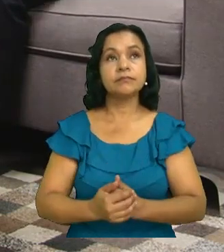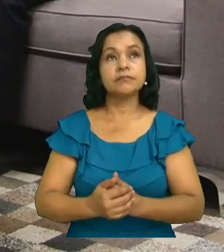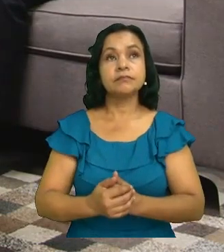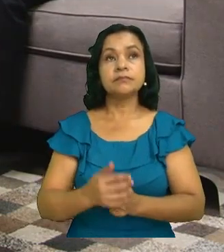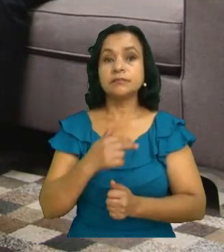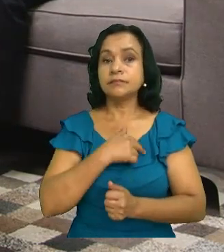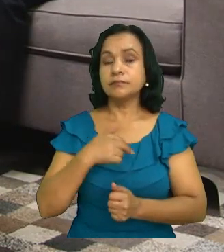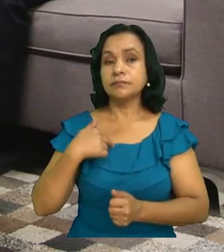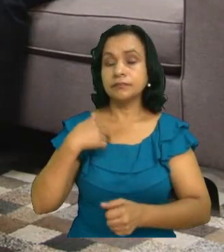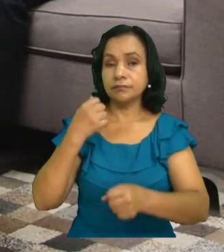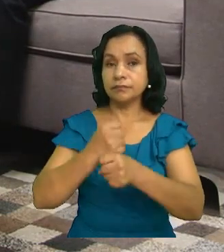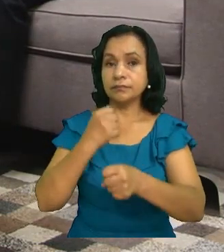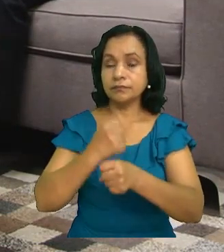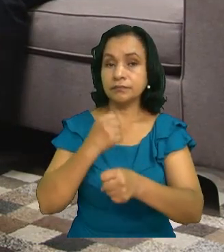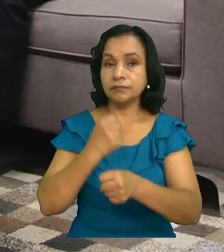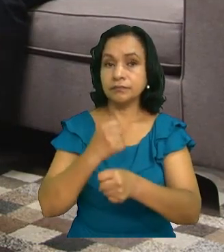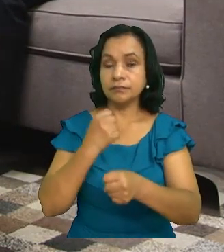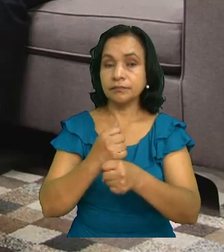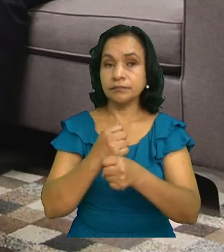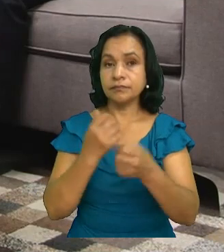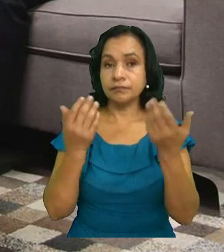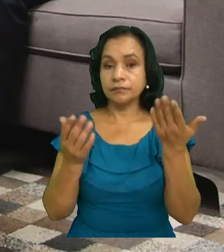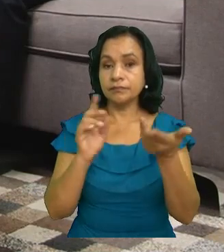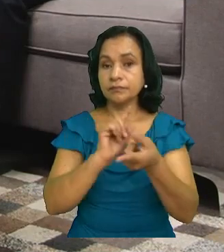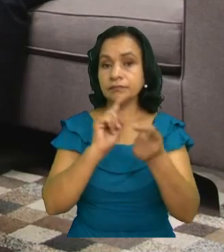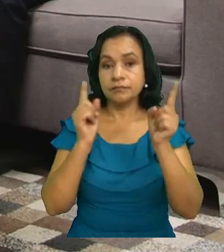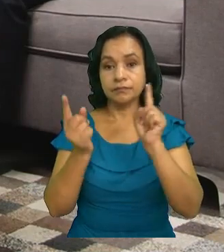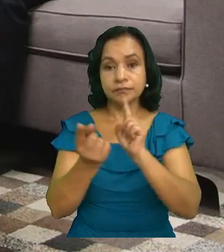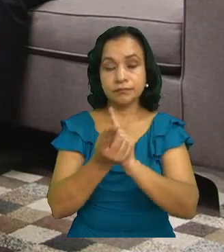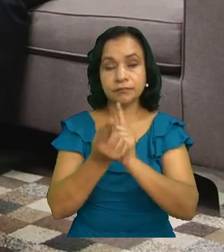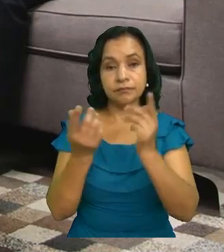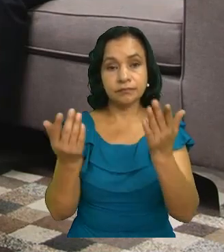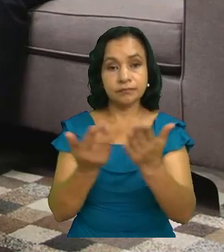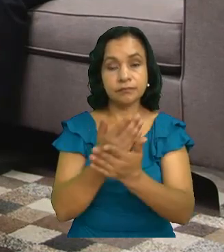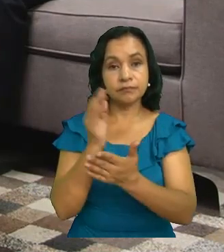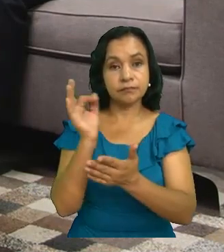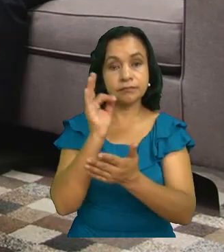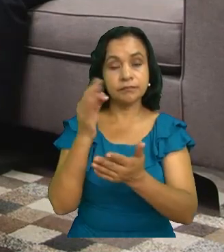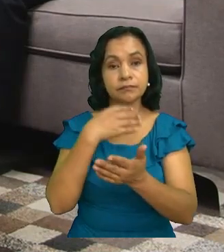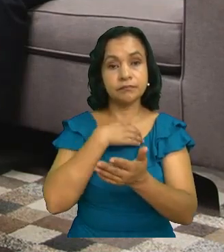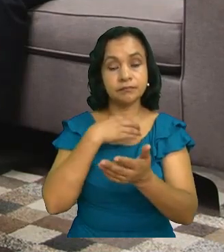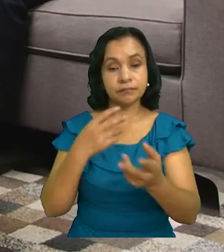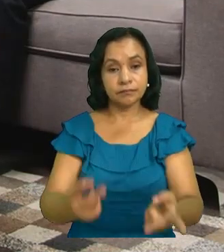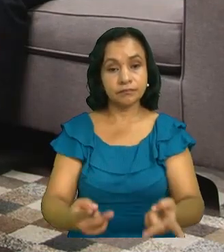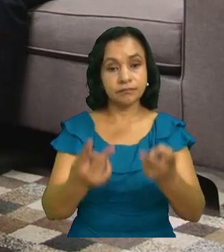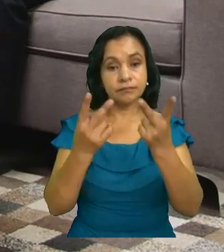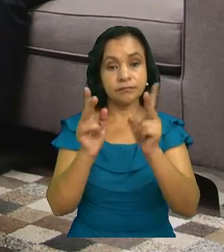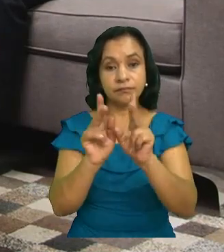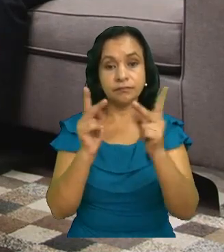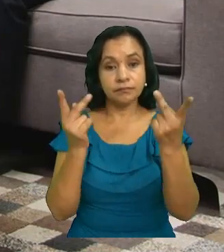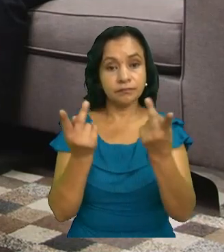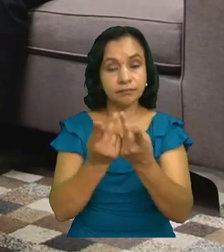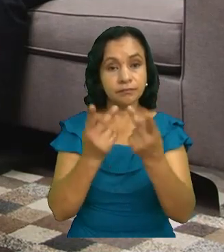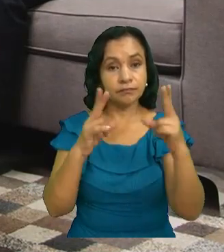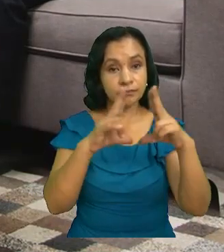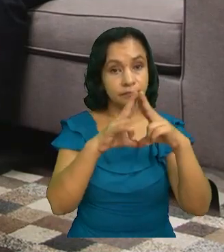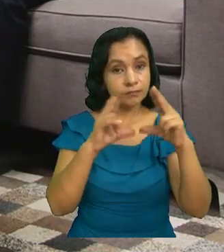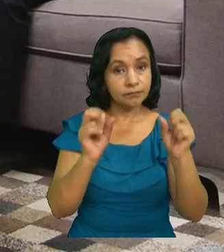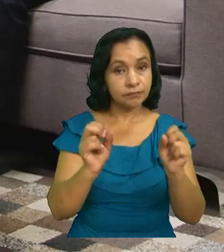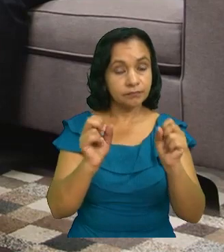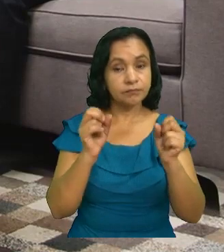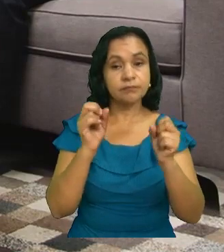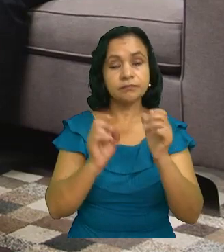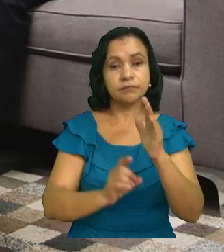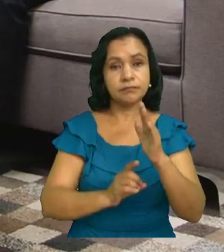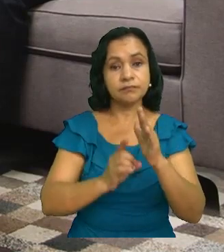se están desarrollando y que sin duda alguna transforman hoy las capacidades de nuestro pueblo, pero que sientan las bases también para un